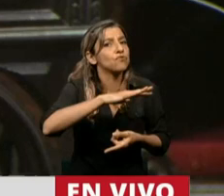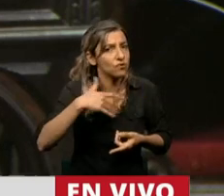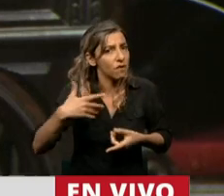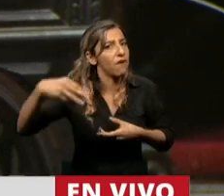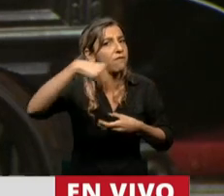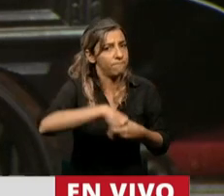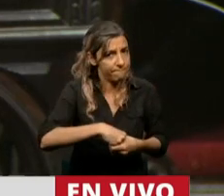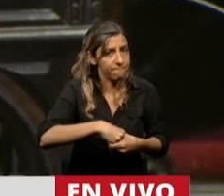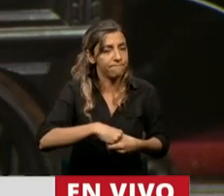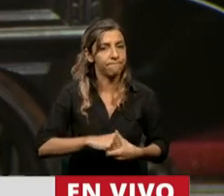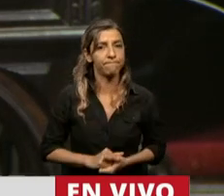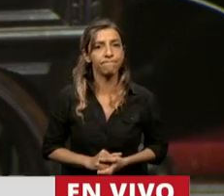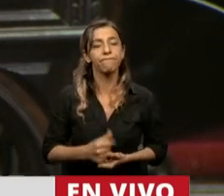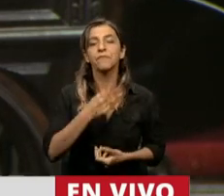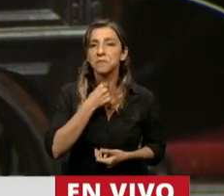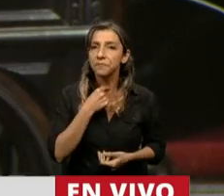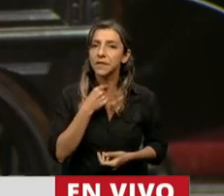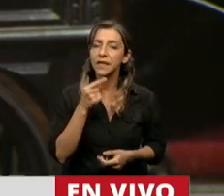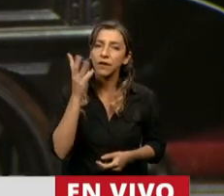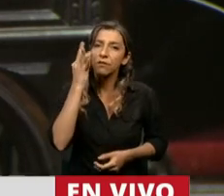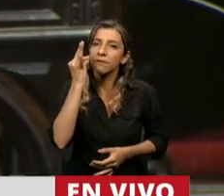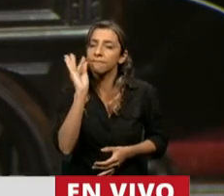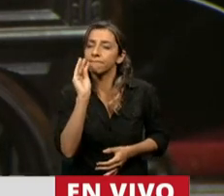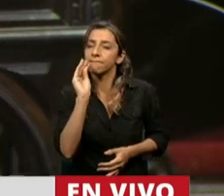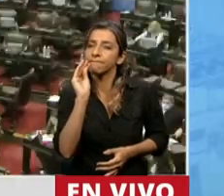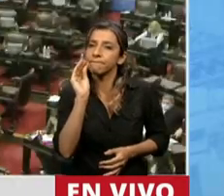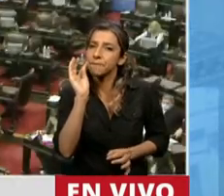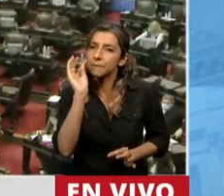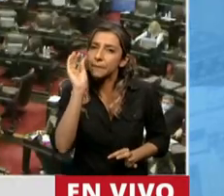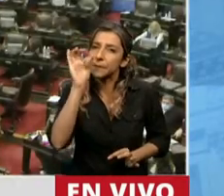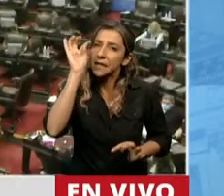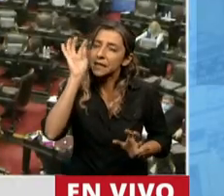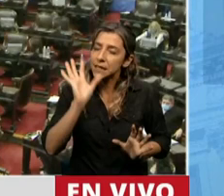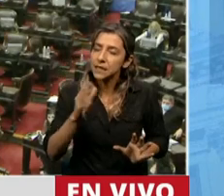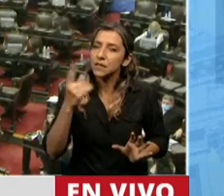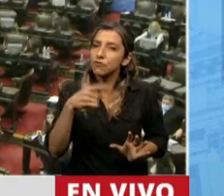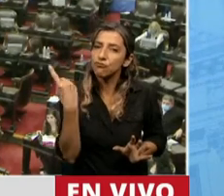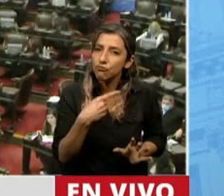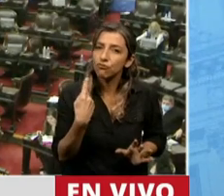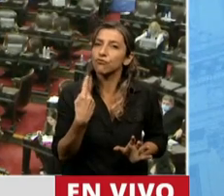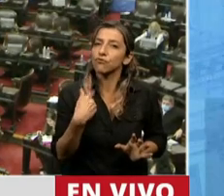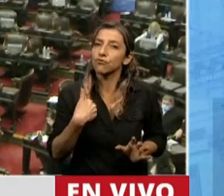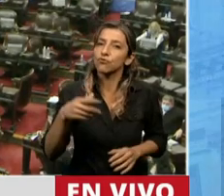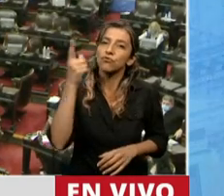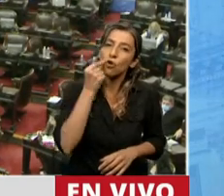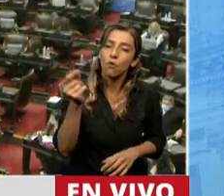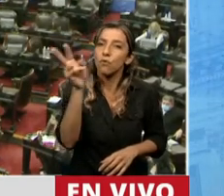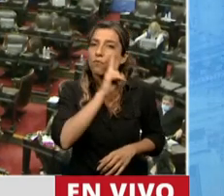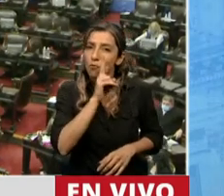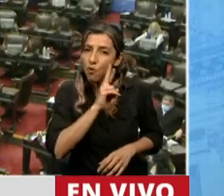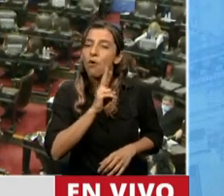hacer énfasis en algo, ¿no? Si nosotros, nosotras, nosotres entendemos a la